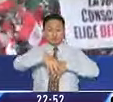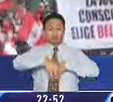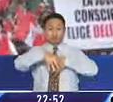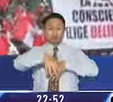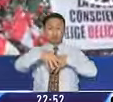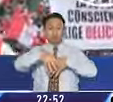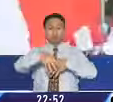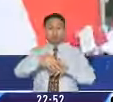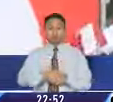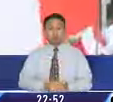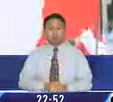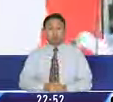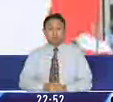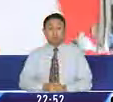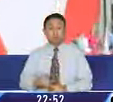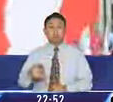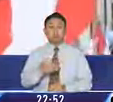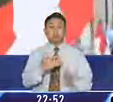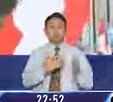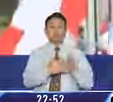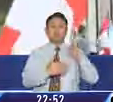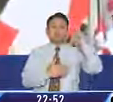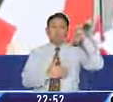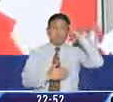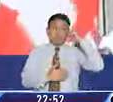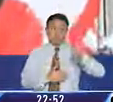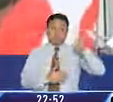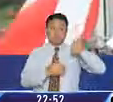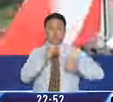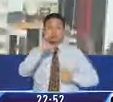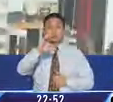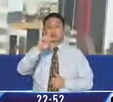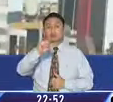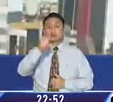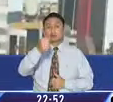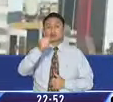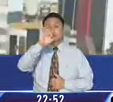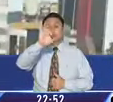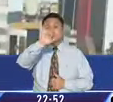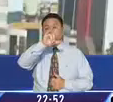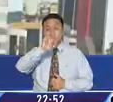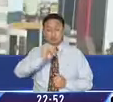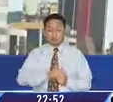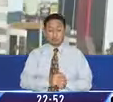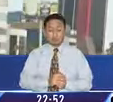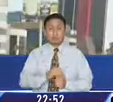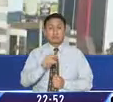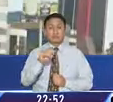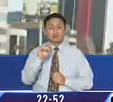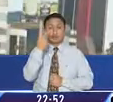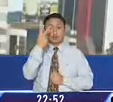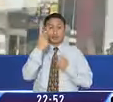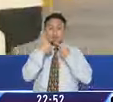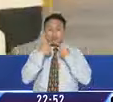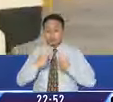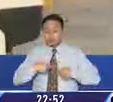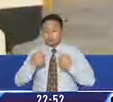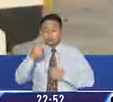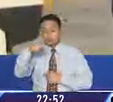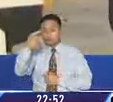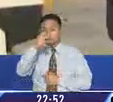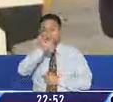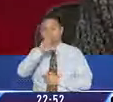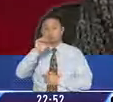movilización Reacciona Perú en contra del gobierno del presidente Pedro Castillo, se anunció una segunda convocatoria y esta vez para el próximo